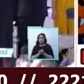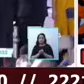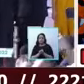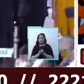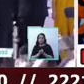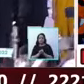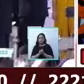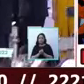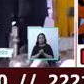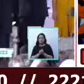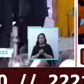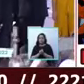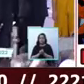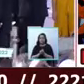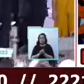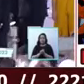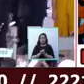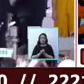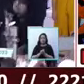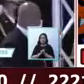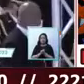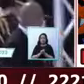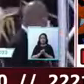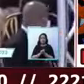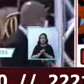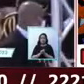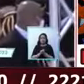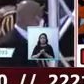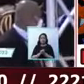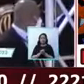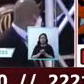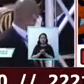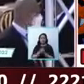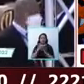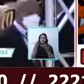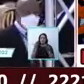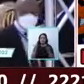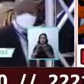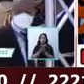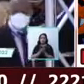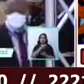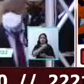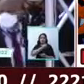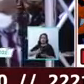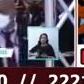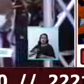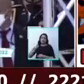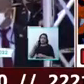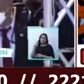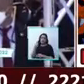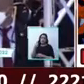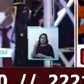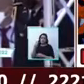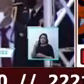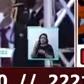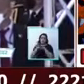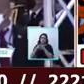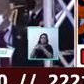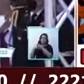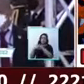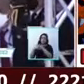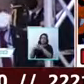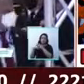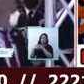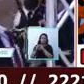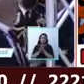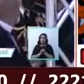Buenas tardes, gracias por comunicarse con Pueblo Poder. Otra comunicación. ¿Cómo evalúa usted el primer año de gobierno de la presidenta Iris